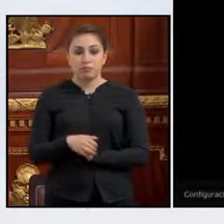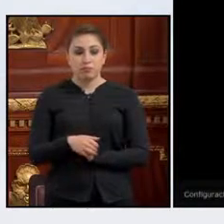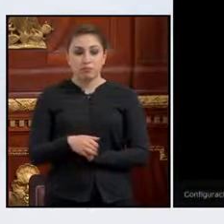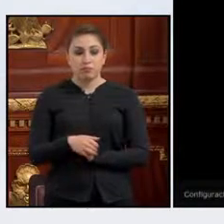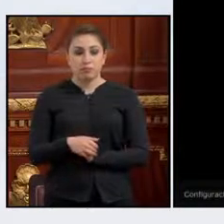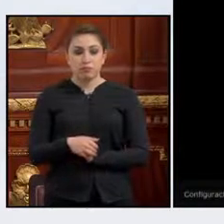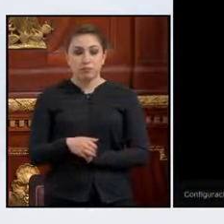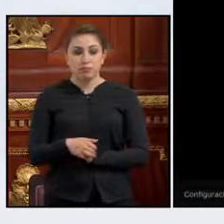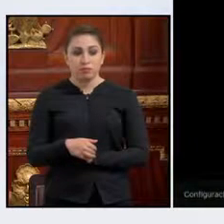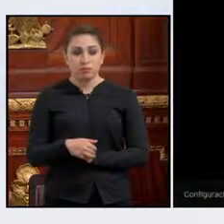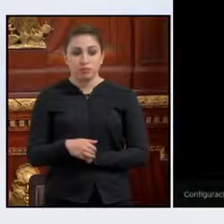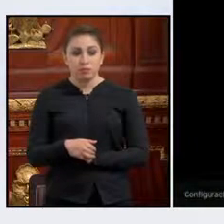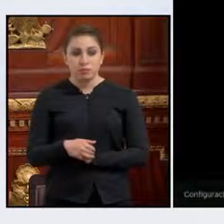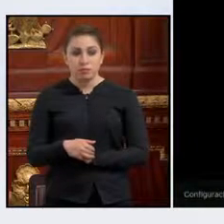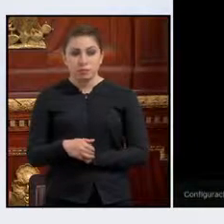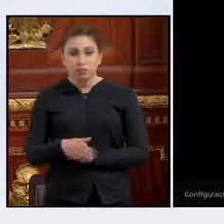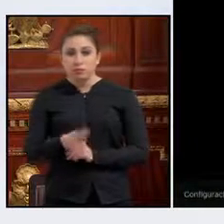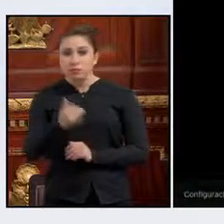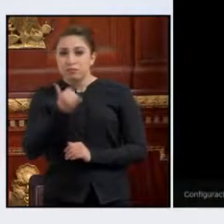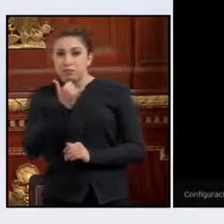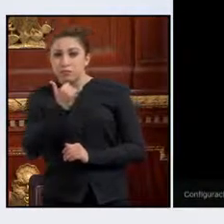Sí, diputada Quiroga.